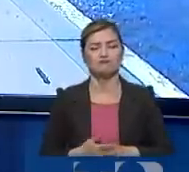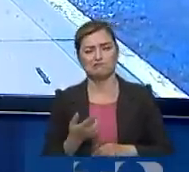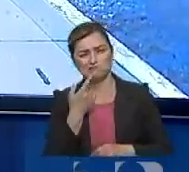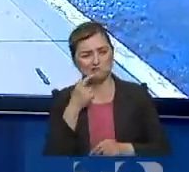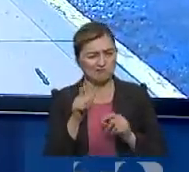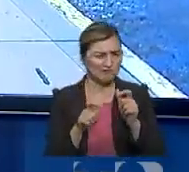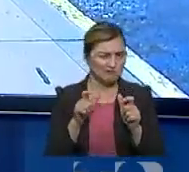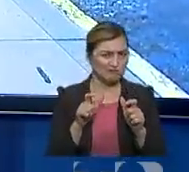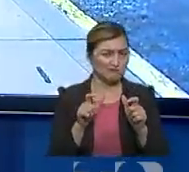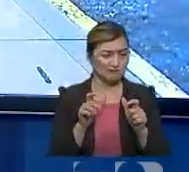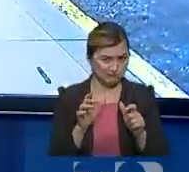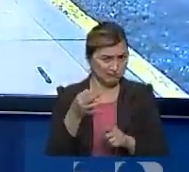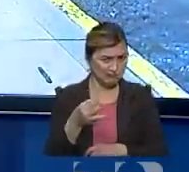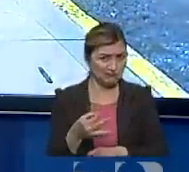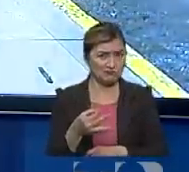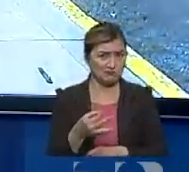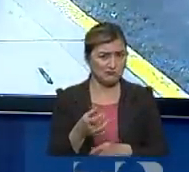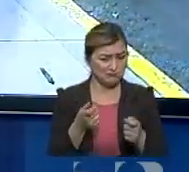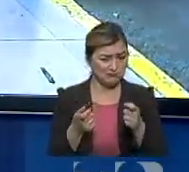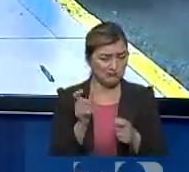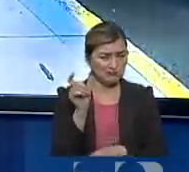está realizando esta medida?